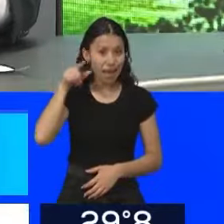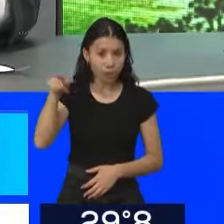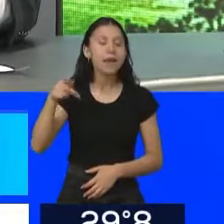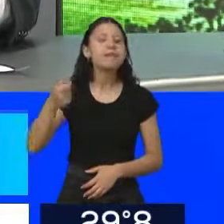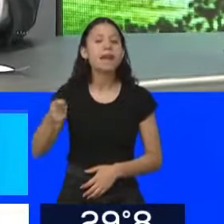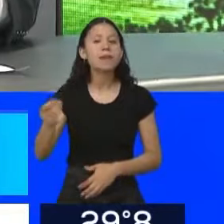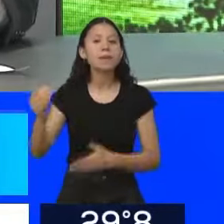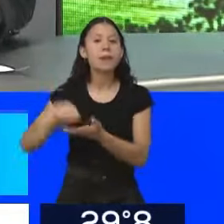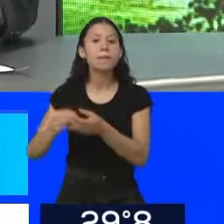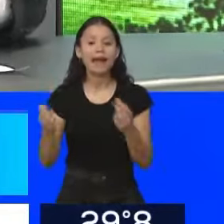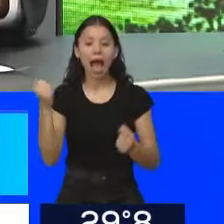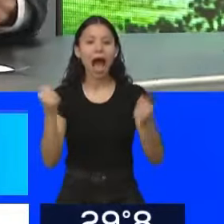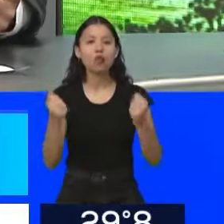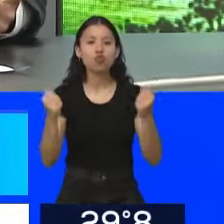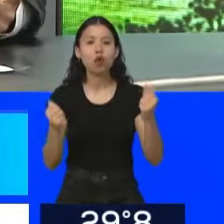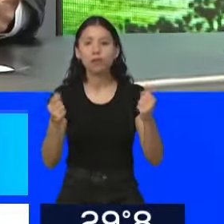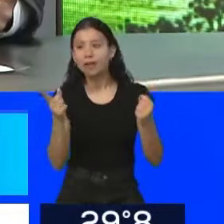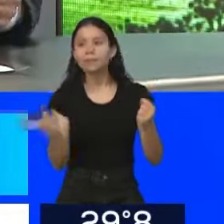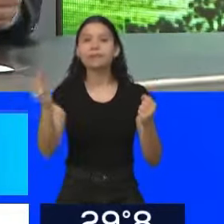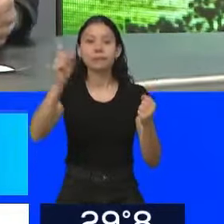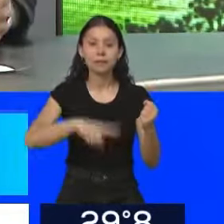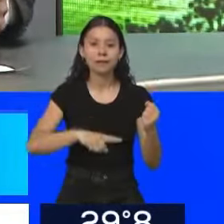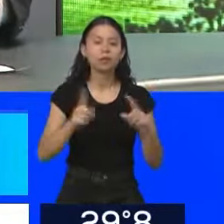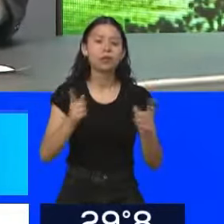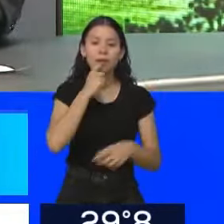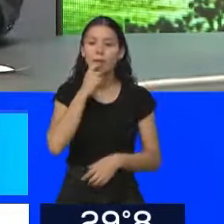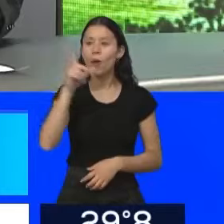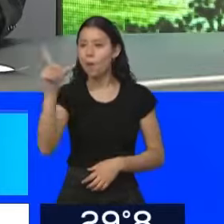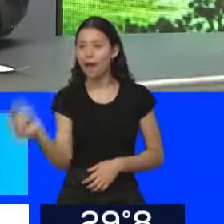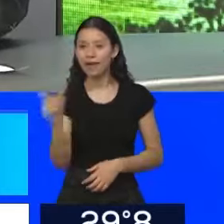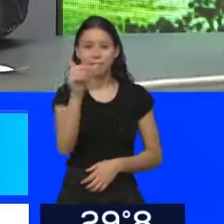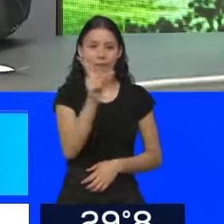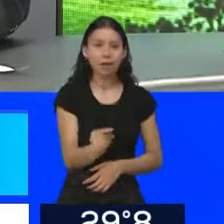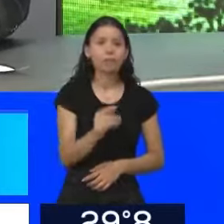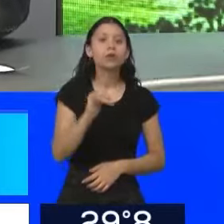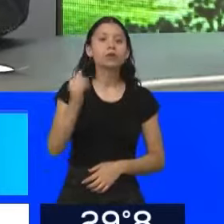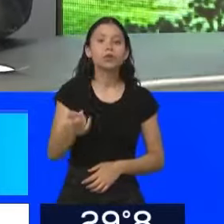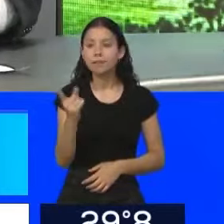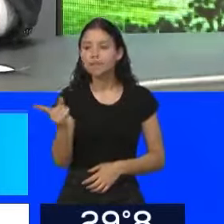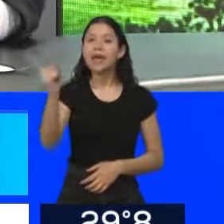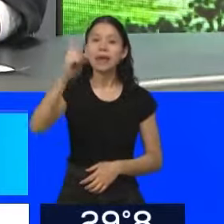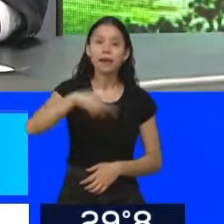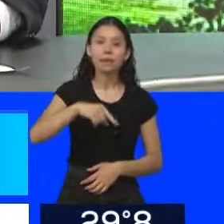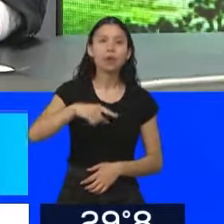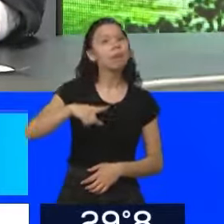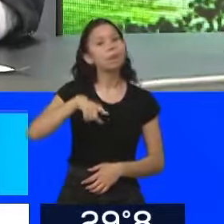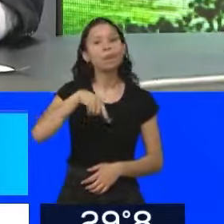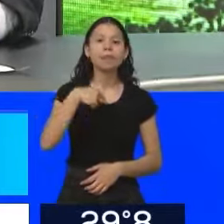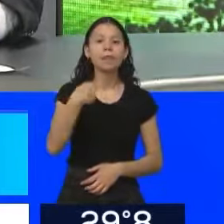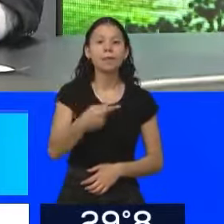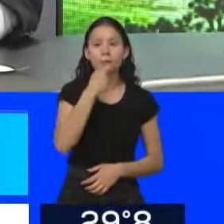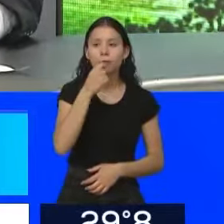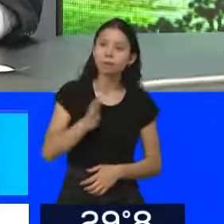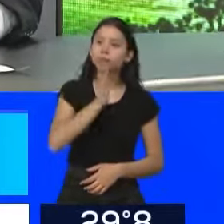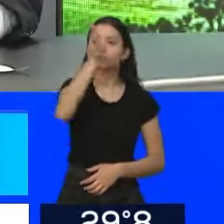la importación del auto. Es decir, no para salir del país, sí para volver a entrar. Que eso depende del sistema migratorio y